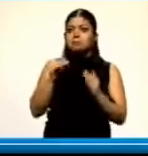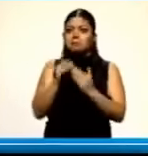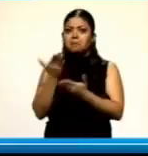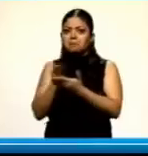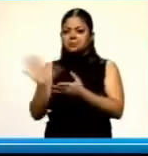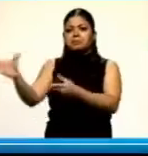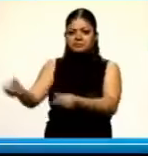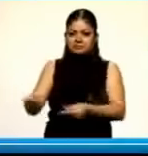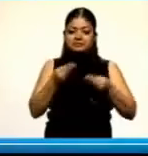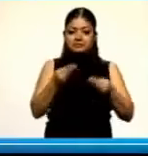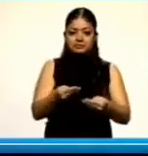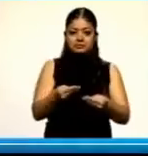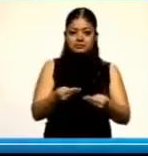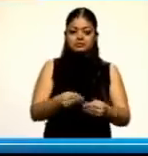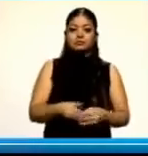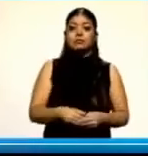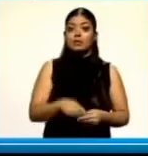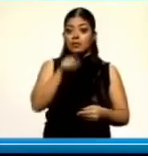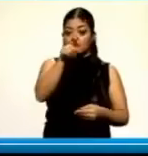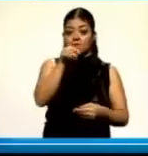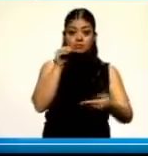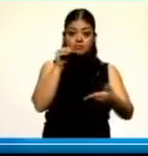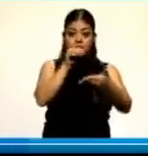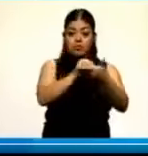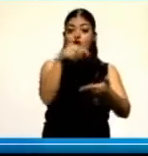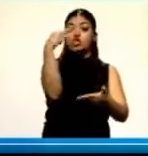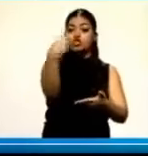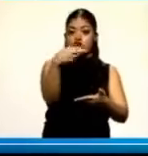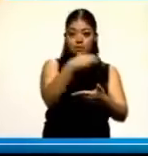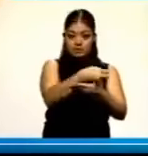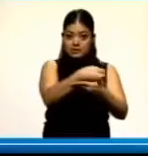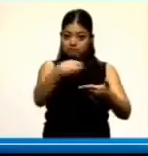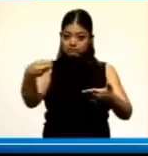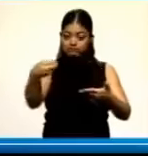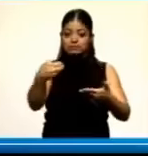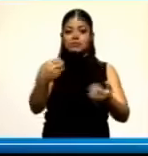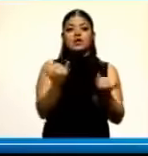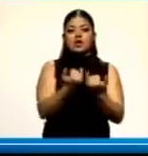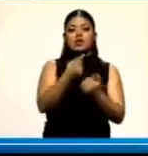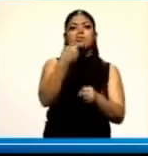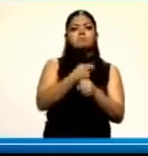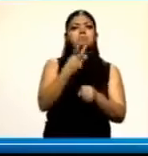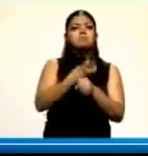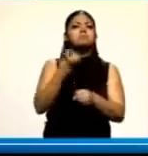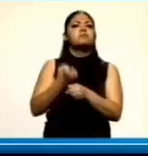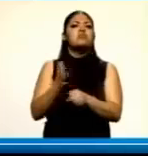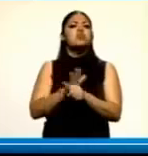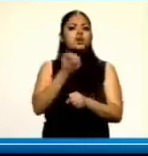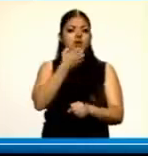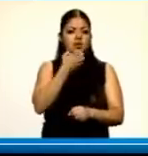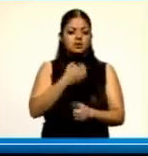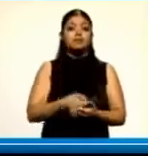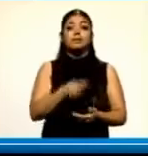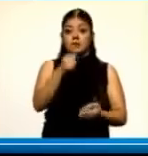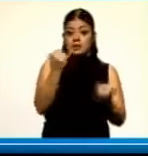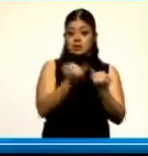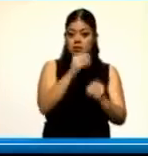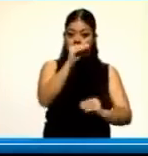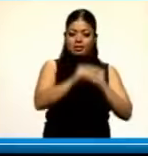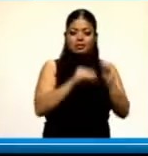en casa. Pon tu nombre completo y grado escolar al que perteneces. Te invitamos a